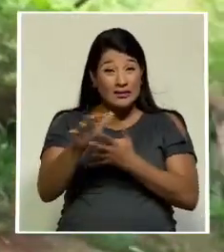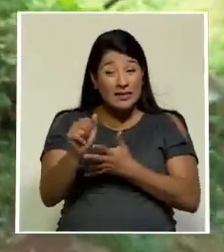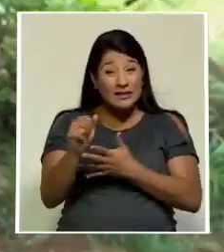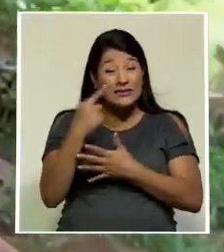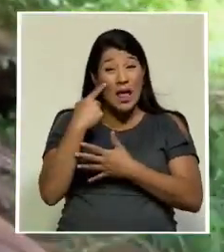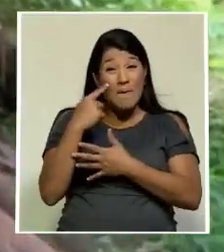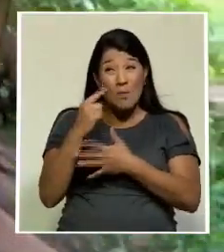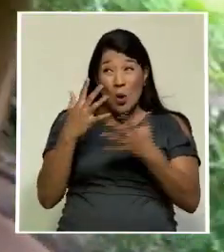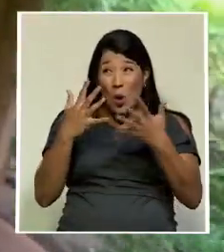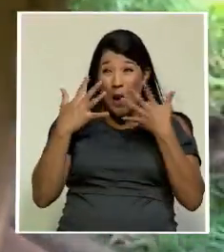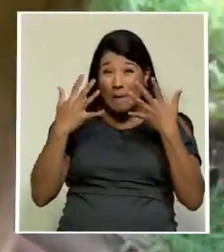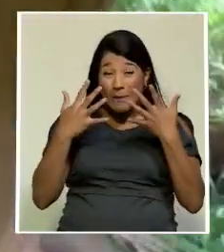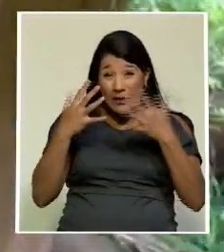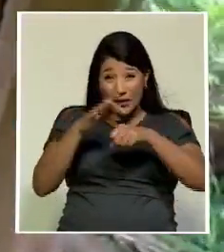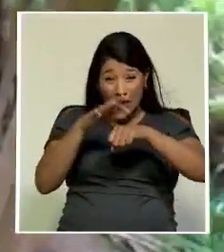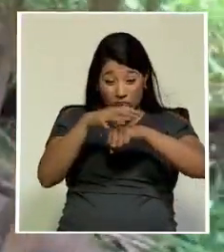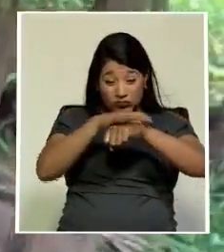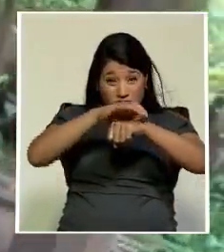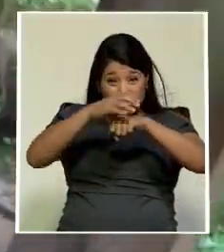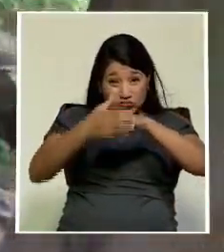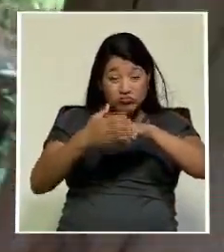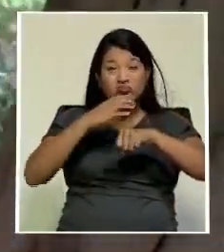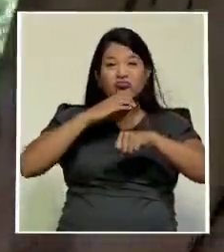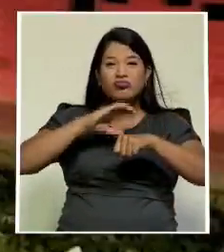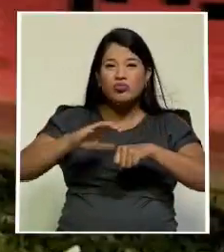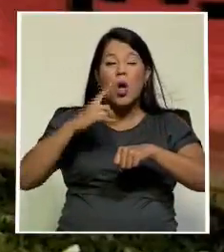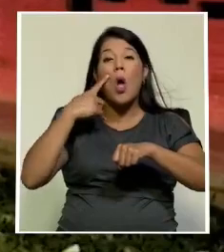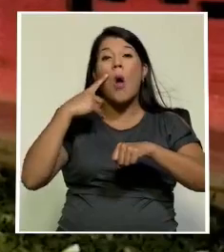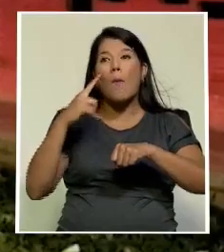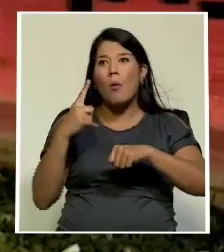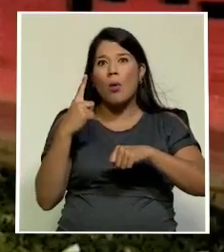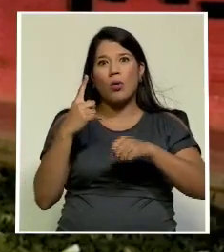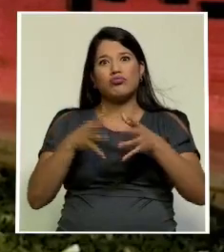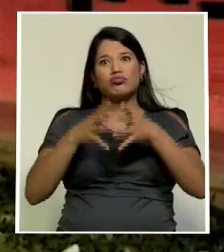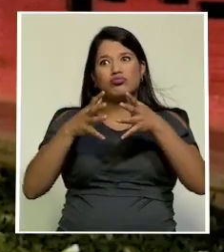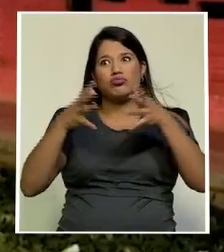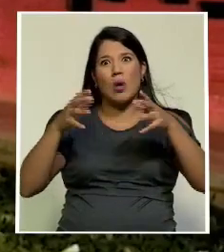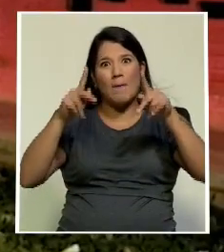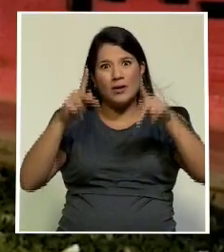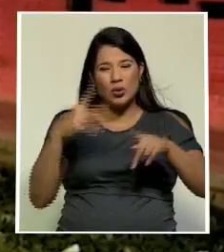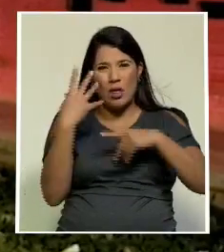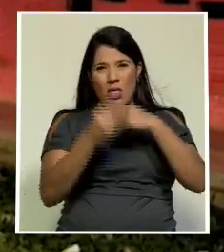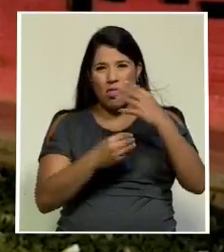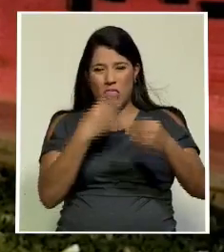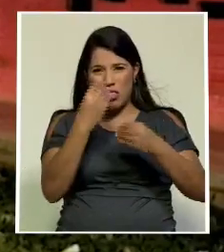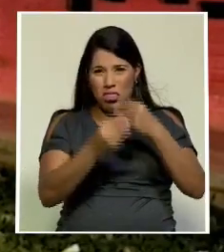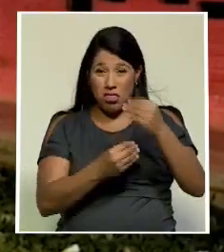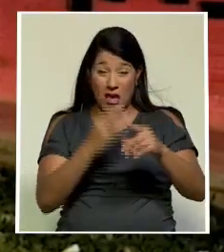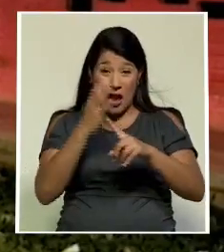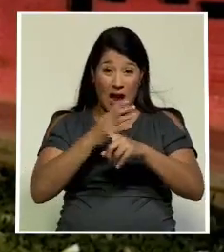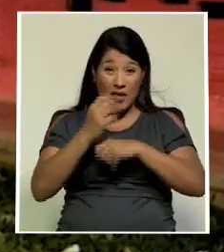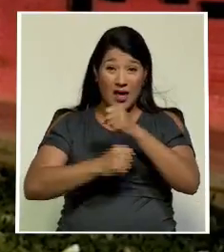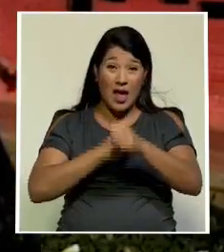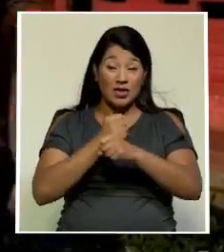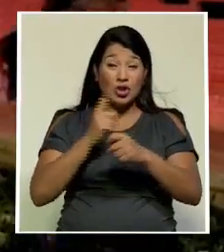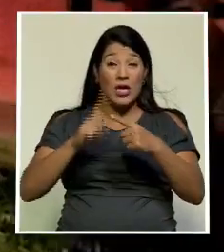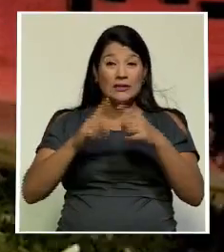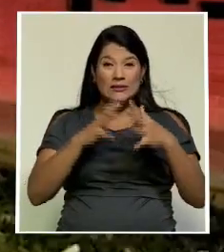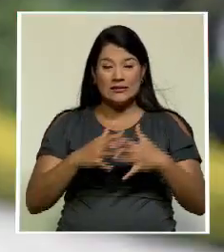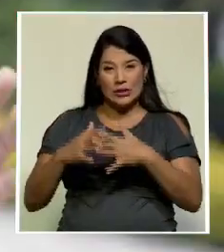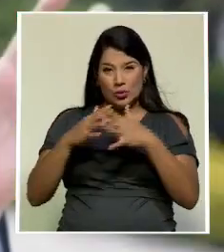global son un detonante creciente de la migración irregular en Centroamérica, donde miles parten cada año hacia Estados